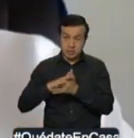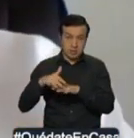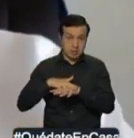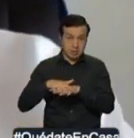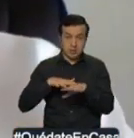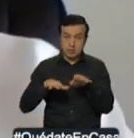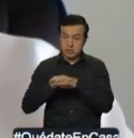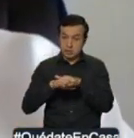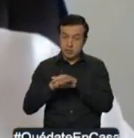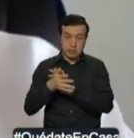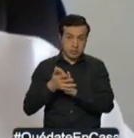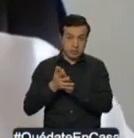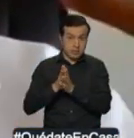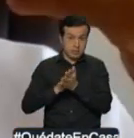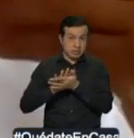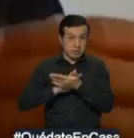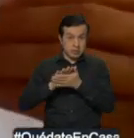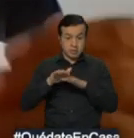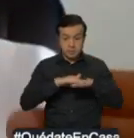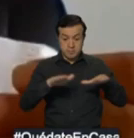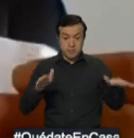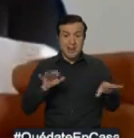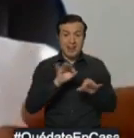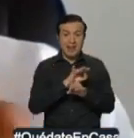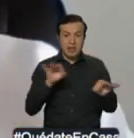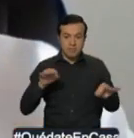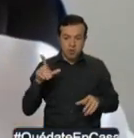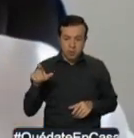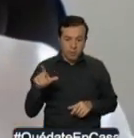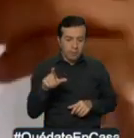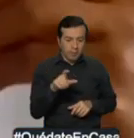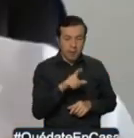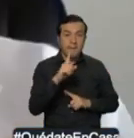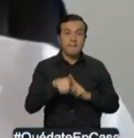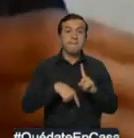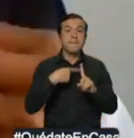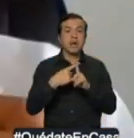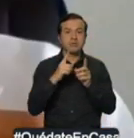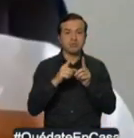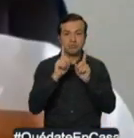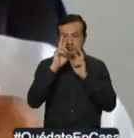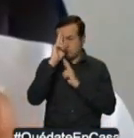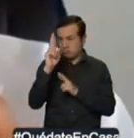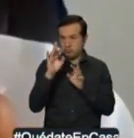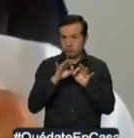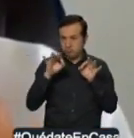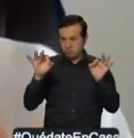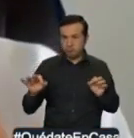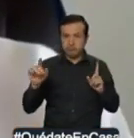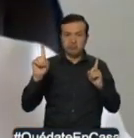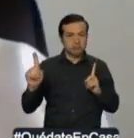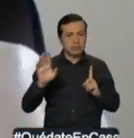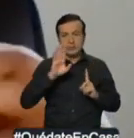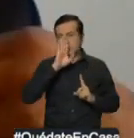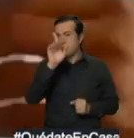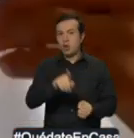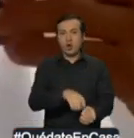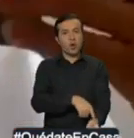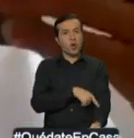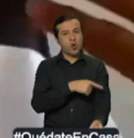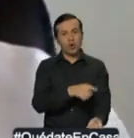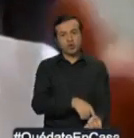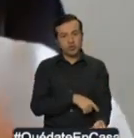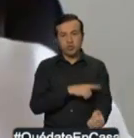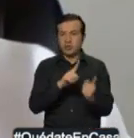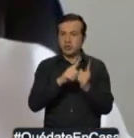la desinfección de superficies y sobre todo el distanciamiento social debemos acostumbrarnos a mantener una